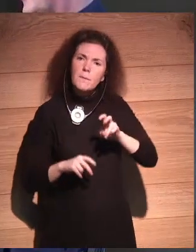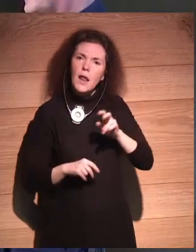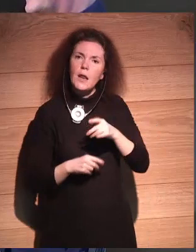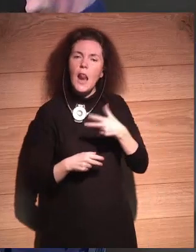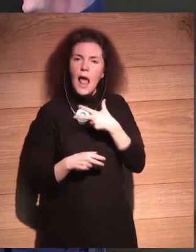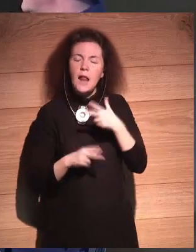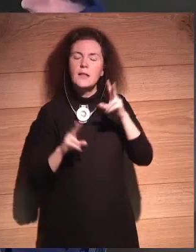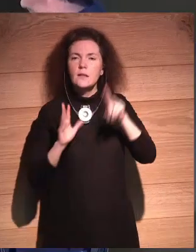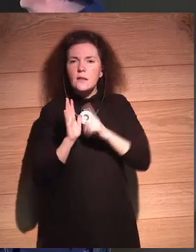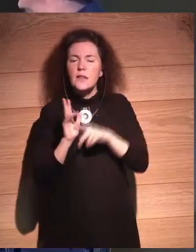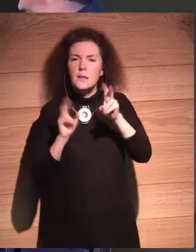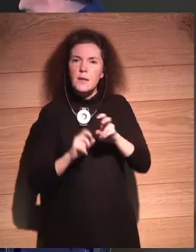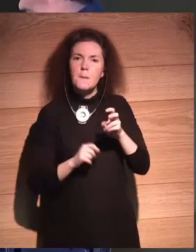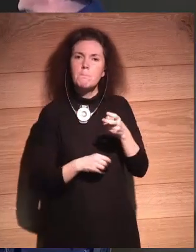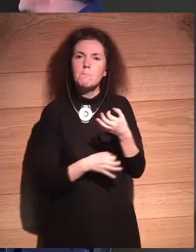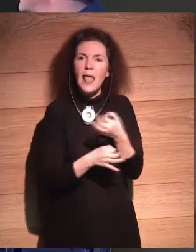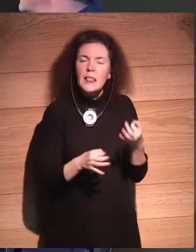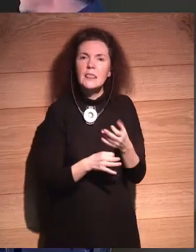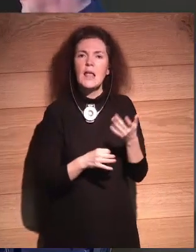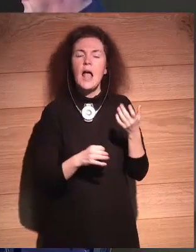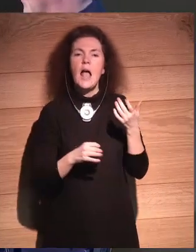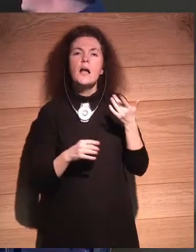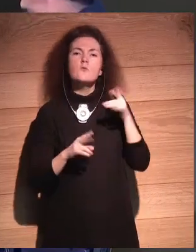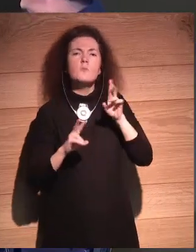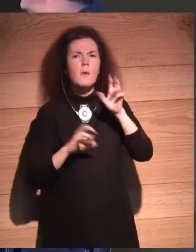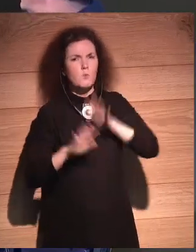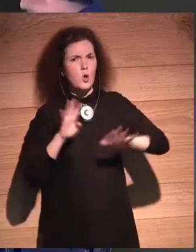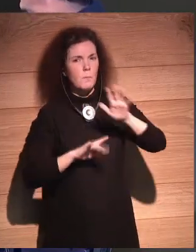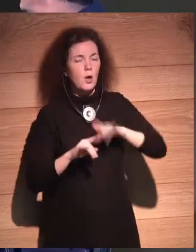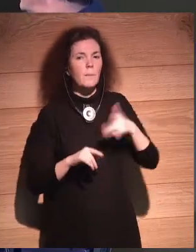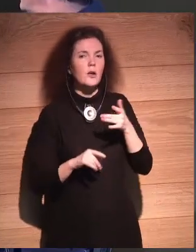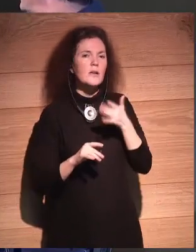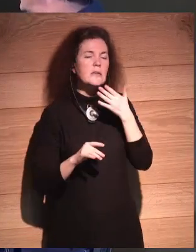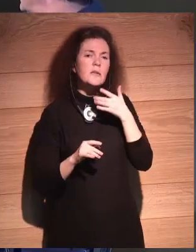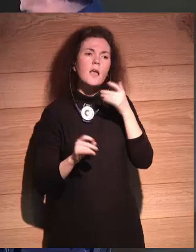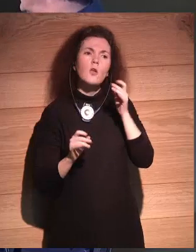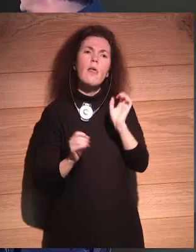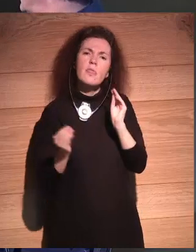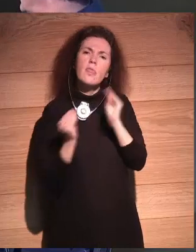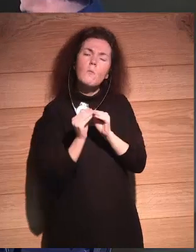muy complejo. Pero sí que estoy de acuerdo en esa comparación con las drogas.